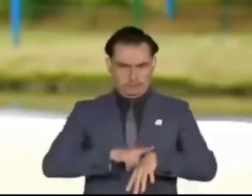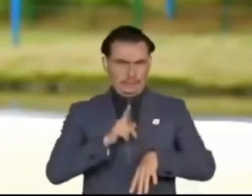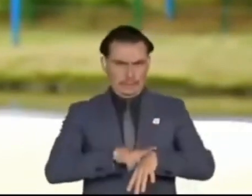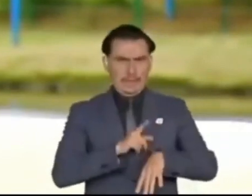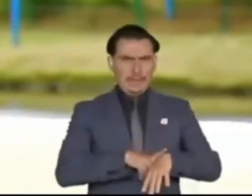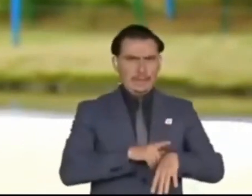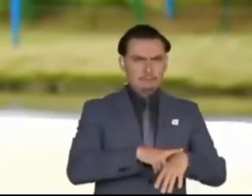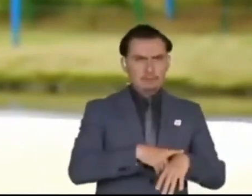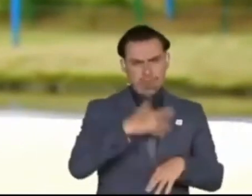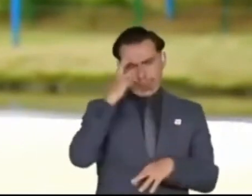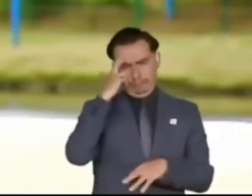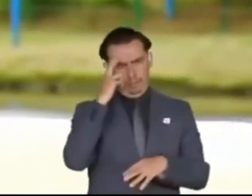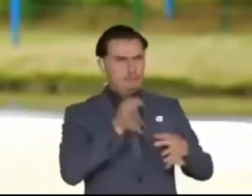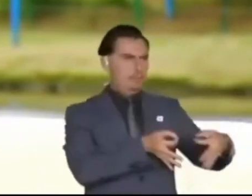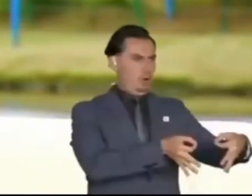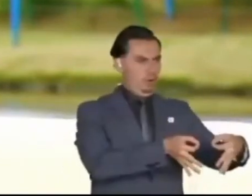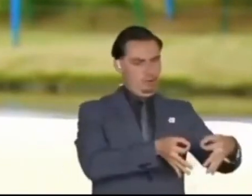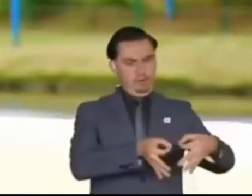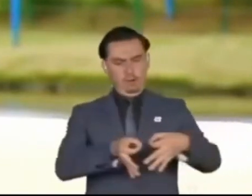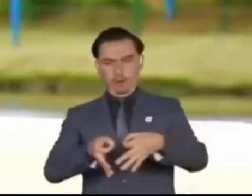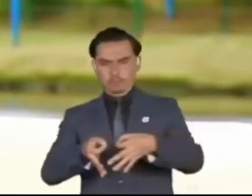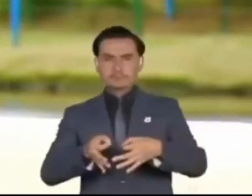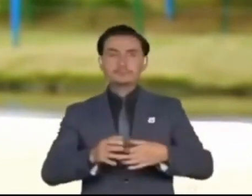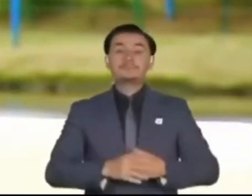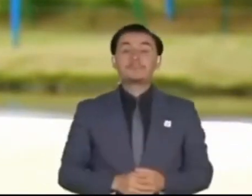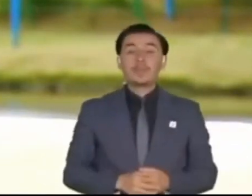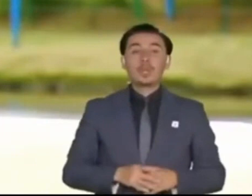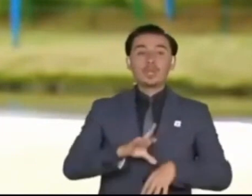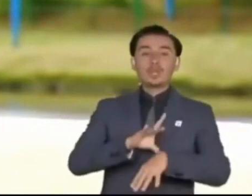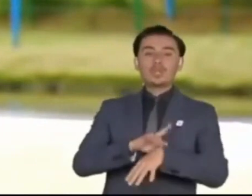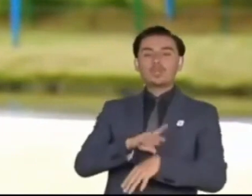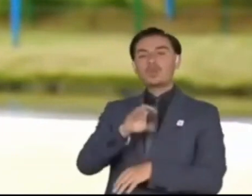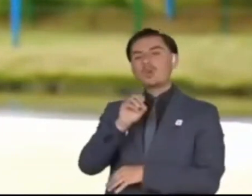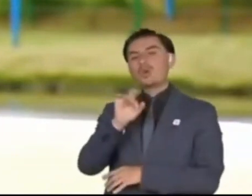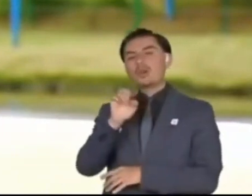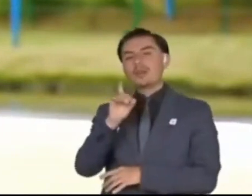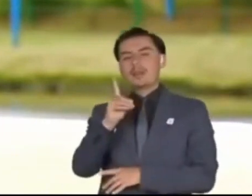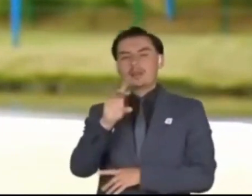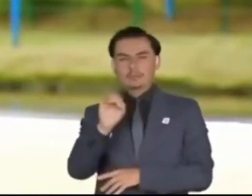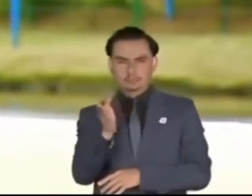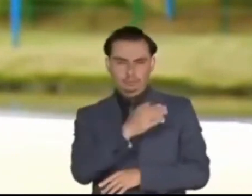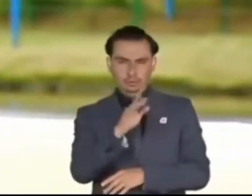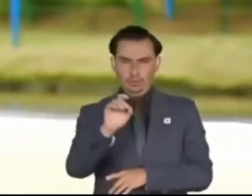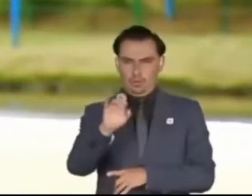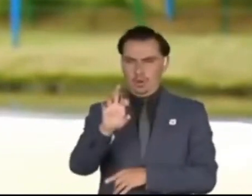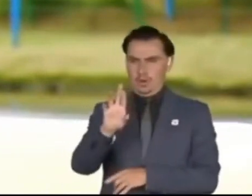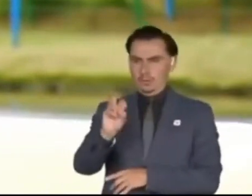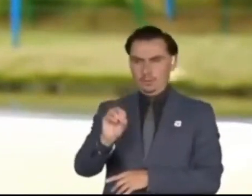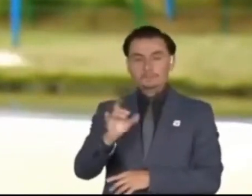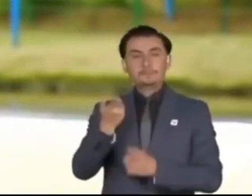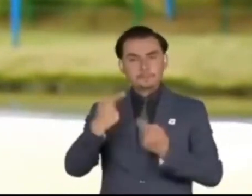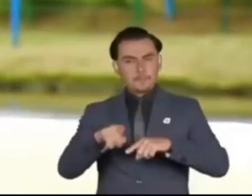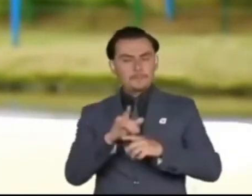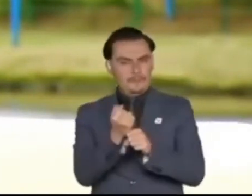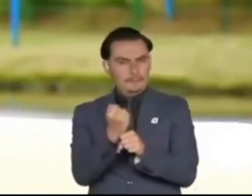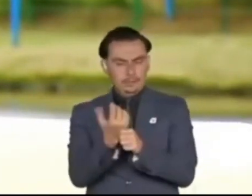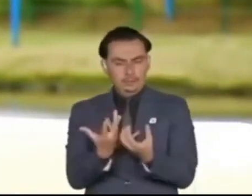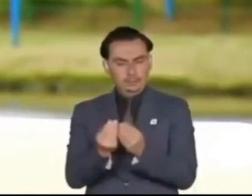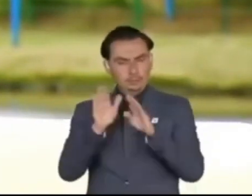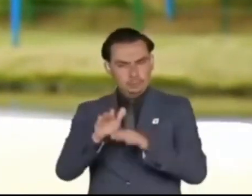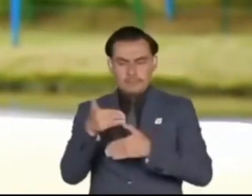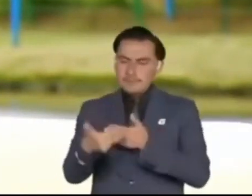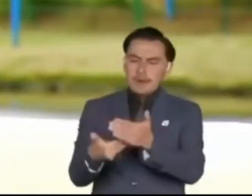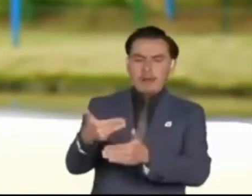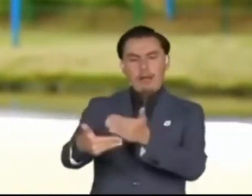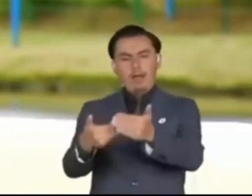un tiempo razonable. El doctor Orlando Cuervo y su equipo de trabajo también ha venido juiciosamente adelantando